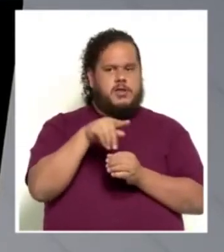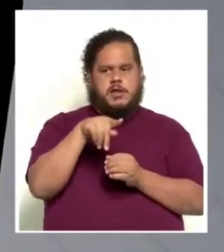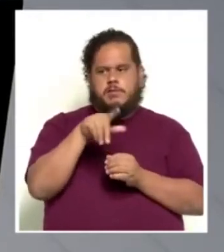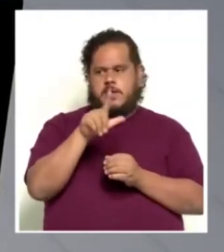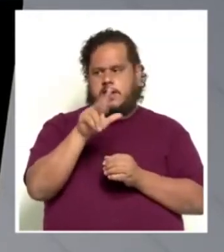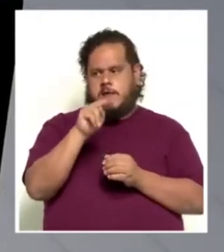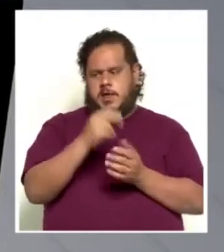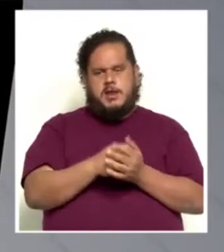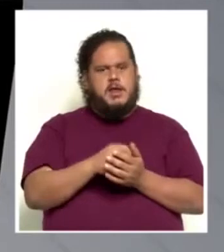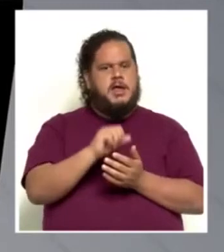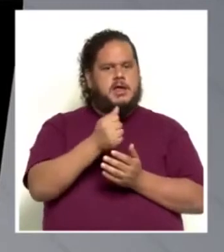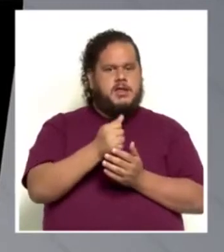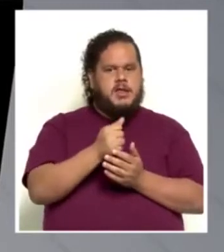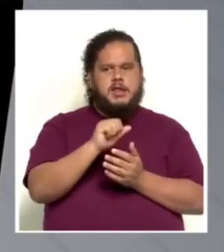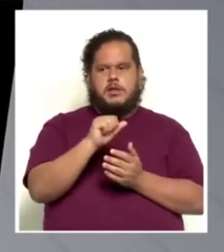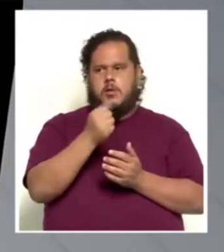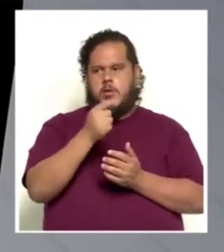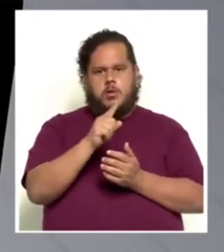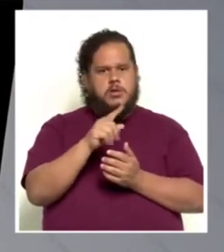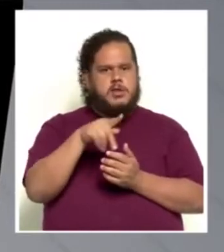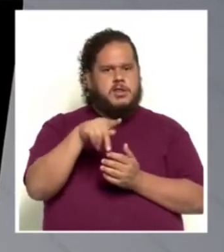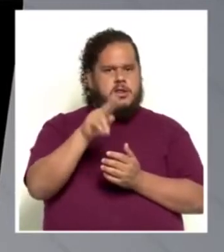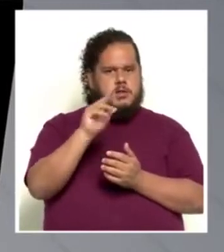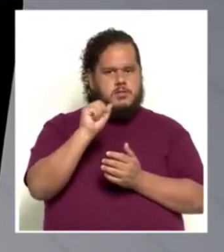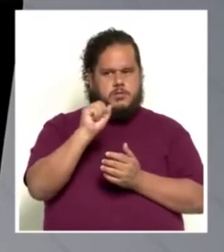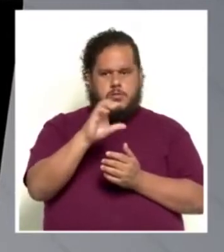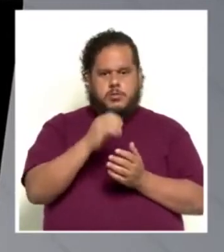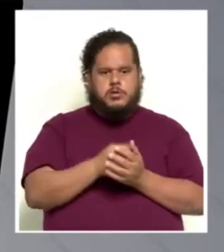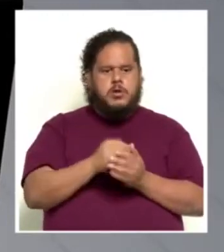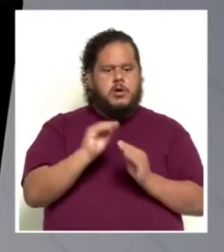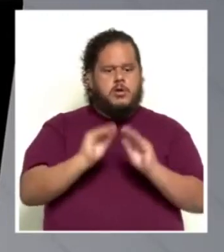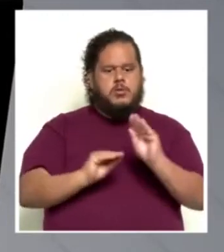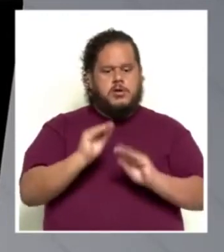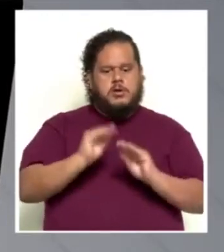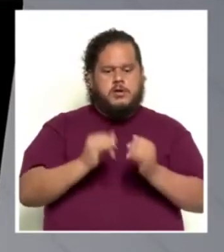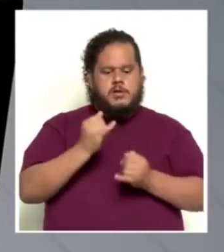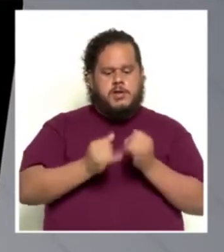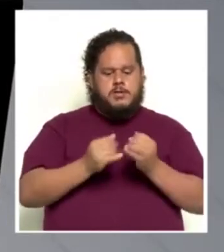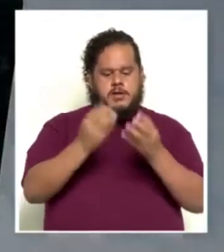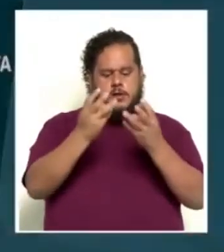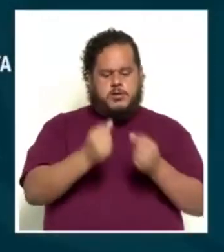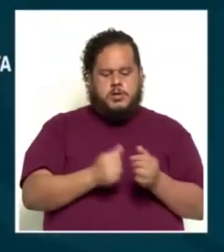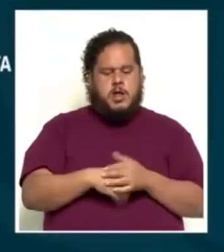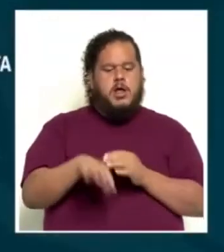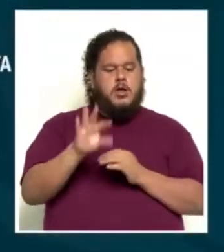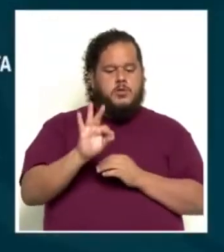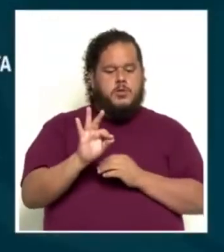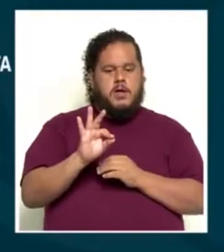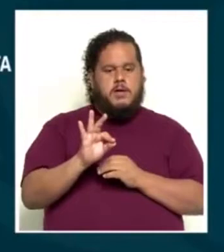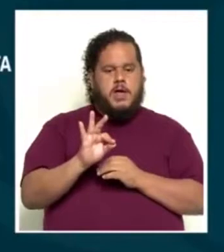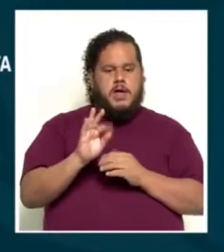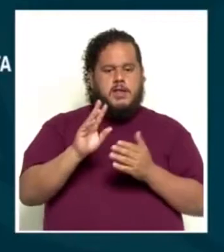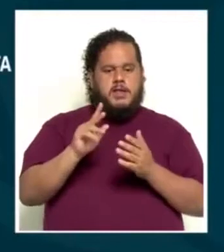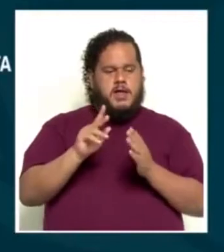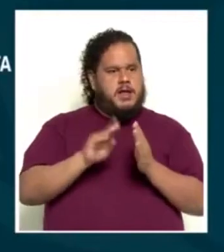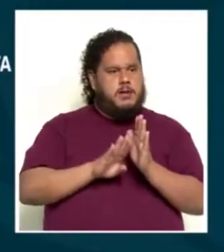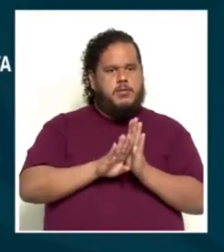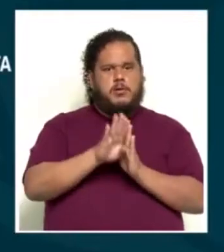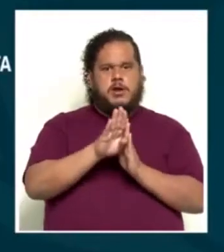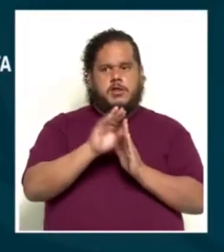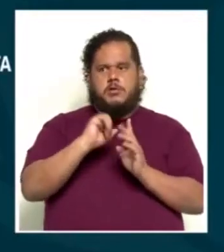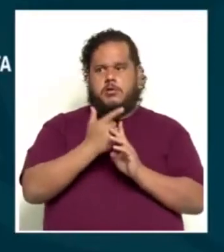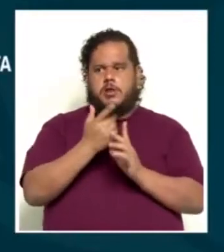PLN, 11 del PUSC, según cómo se acomoden finalmente los conteos, 9 de Progreso Social Democrático,